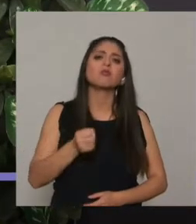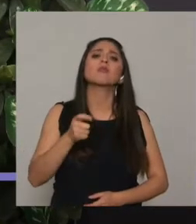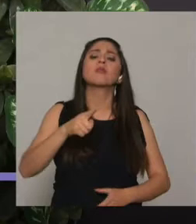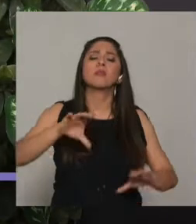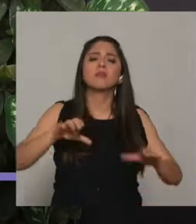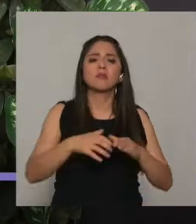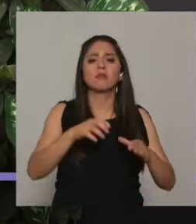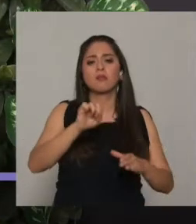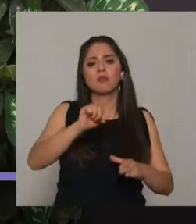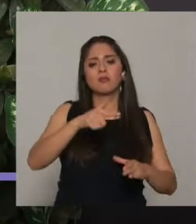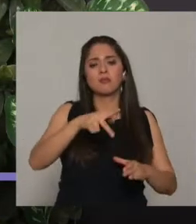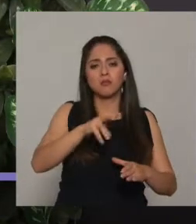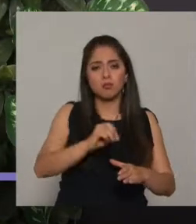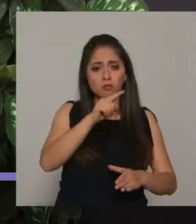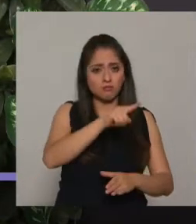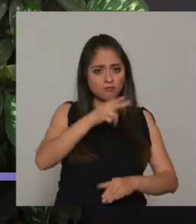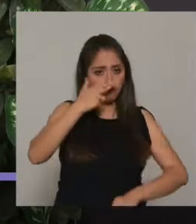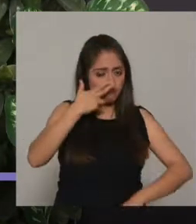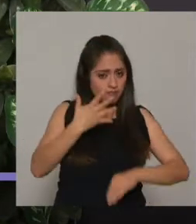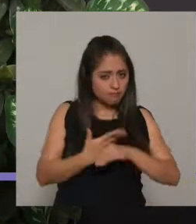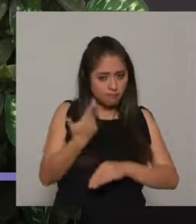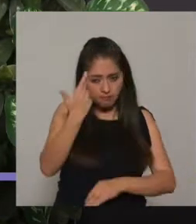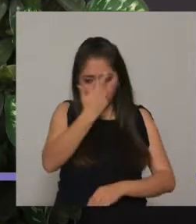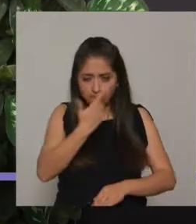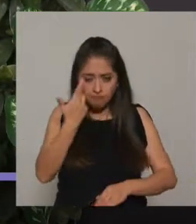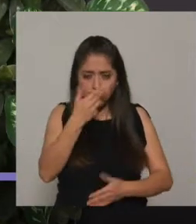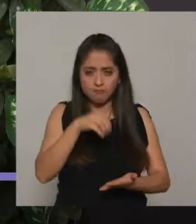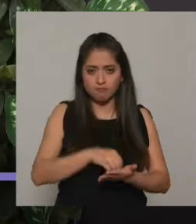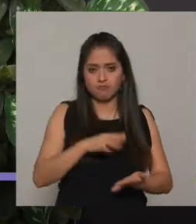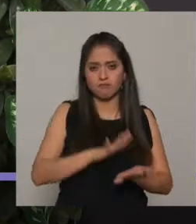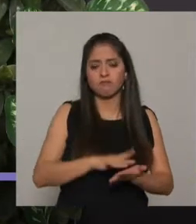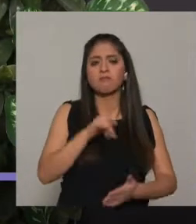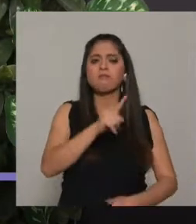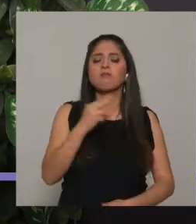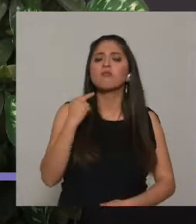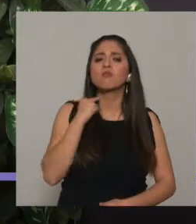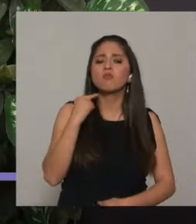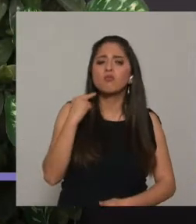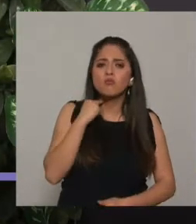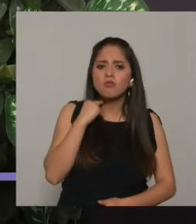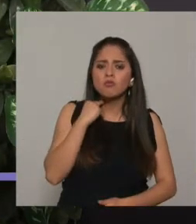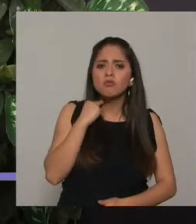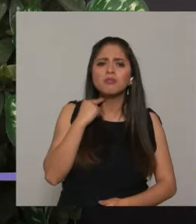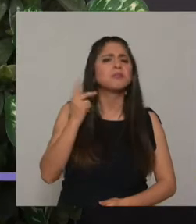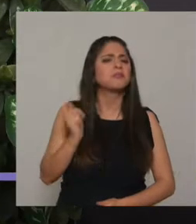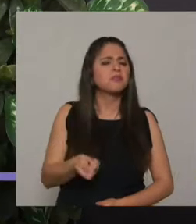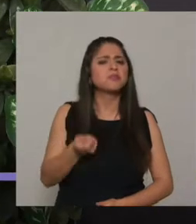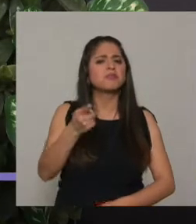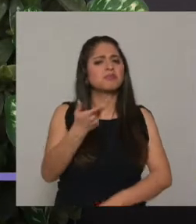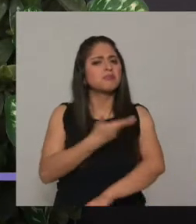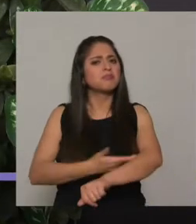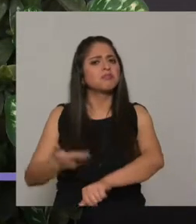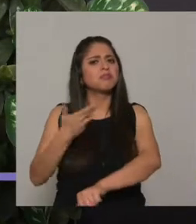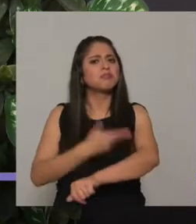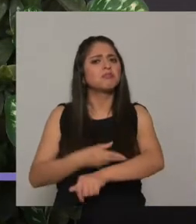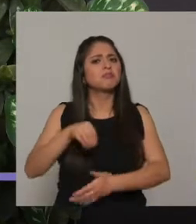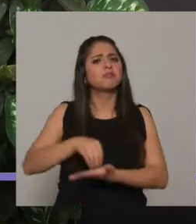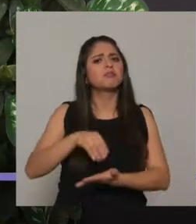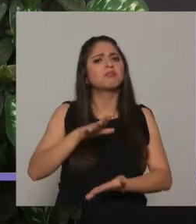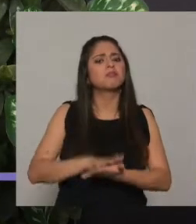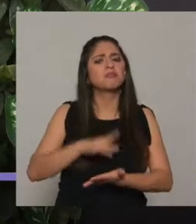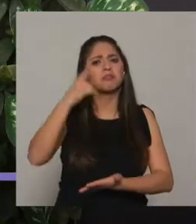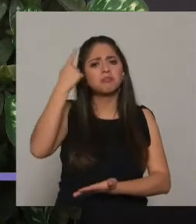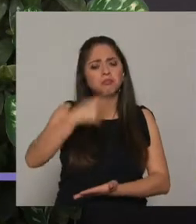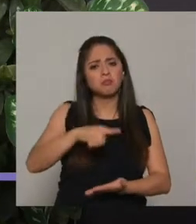funciones, tiene la de supervisar la función notarial, y dentro de esta supervisión implica los procedimientos que se van a implementar para